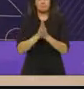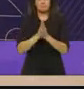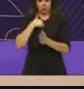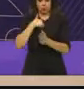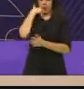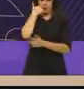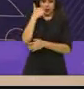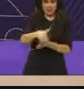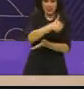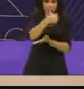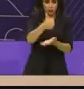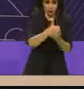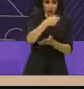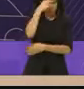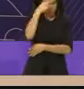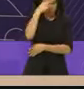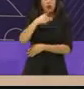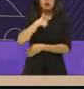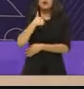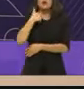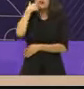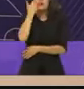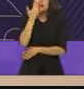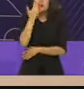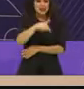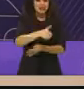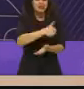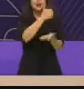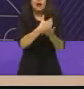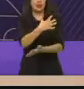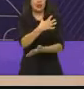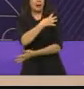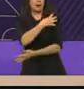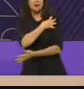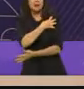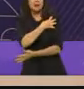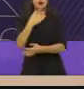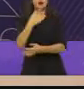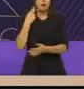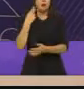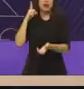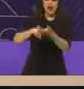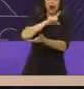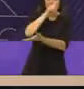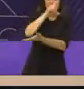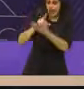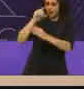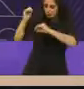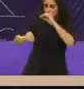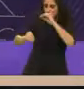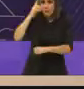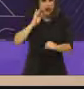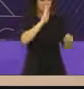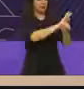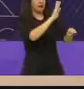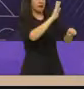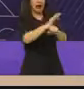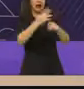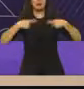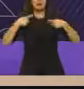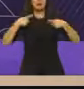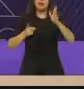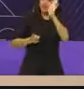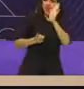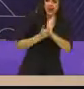siga siendo la ciudad capital de la política social y de derechos y tener una ciudad